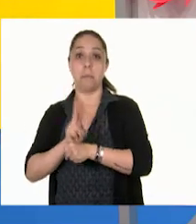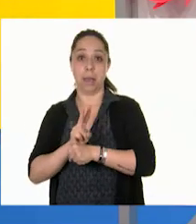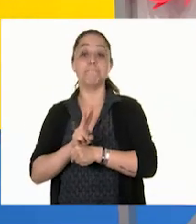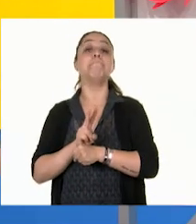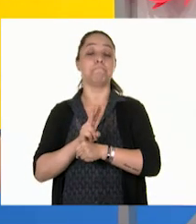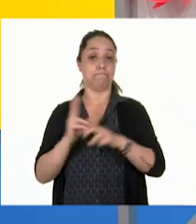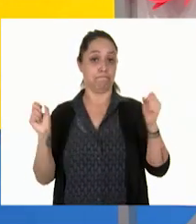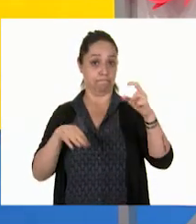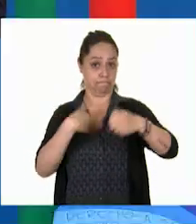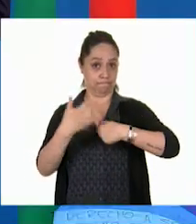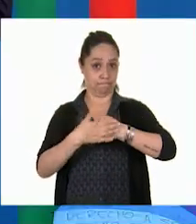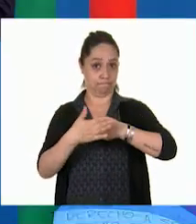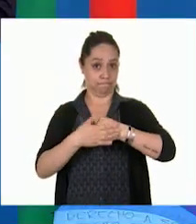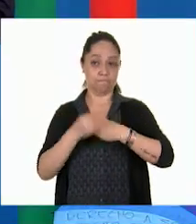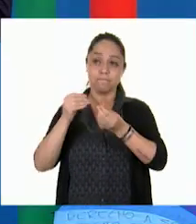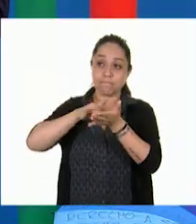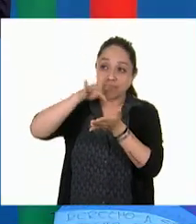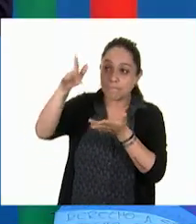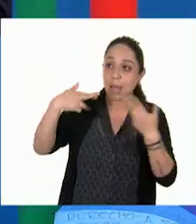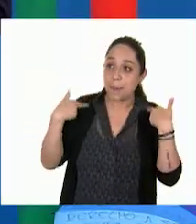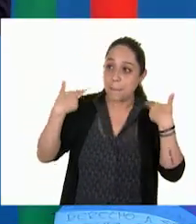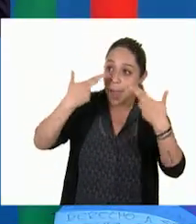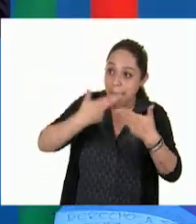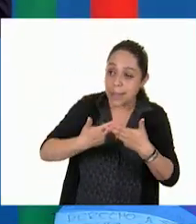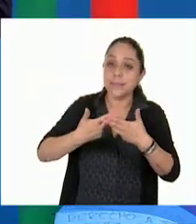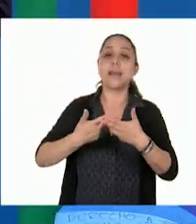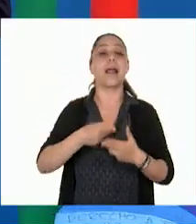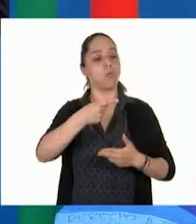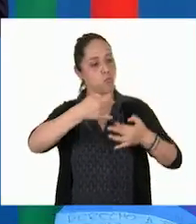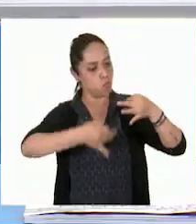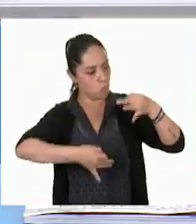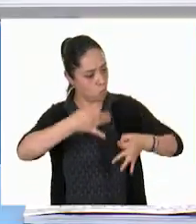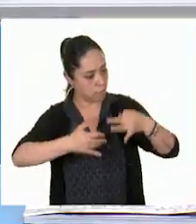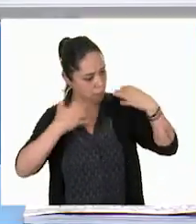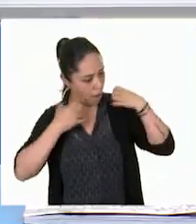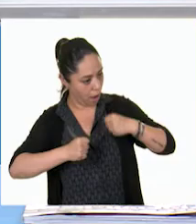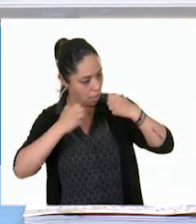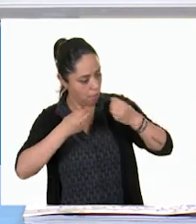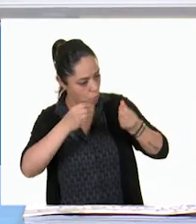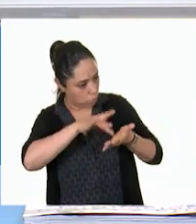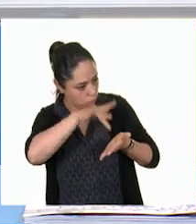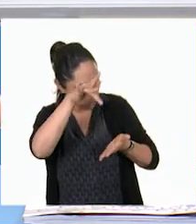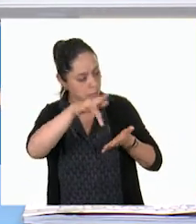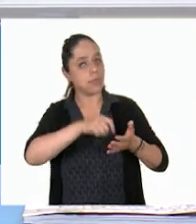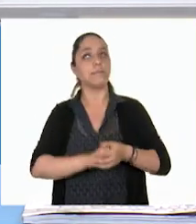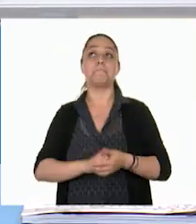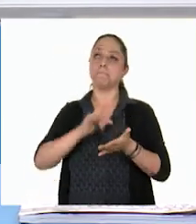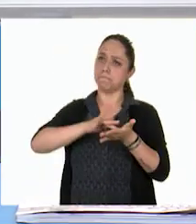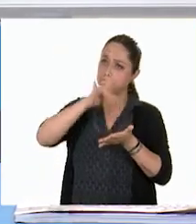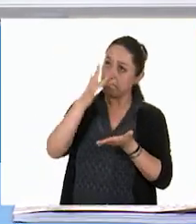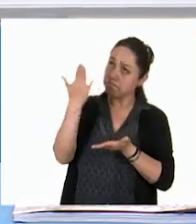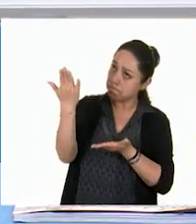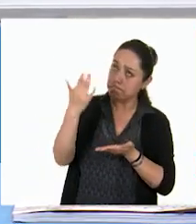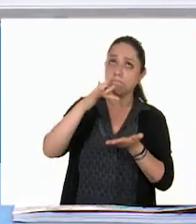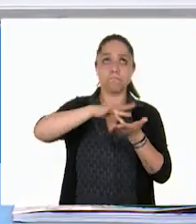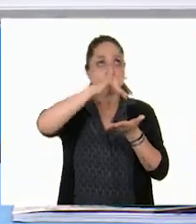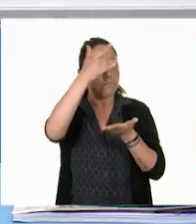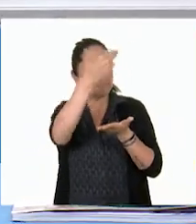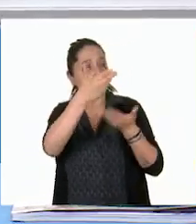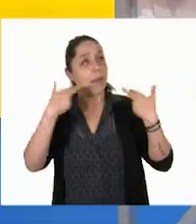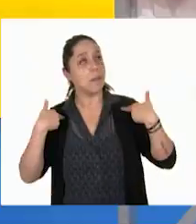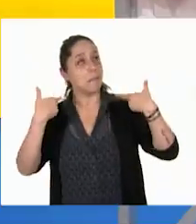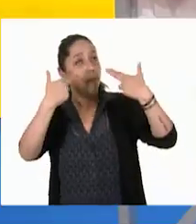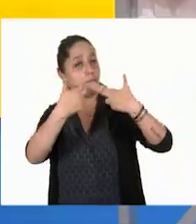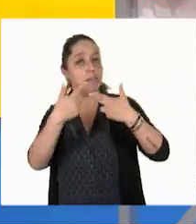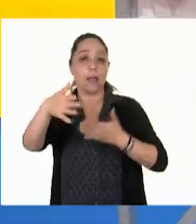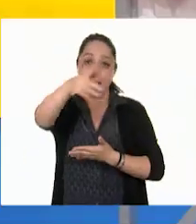pronto! Muchísimas gracias, maestra Kere. Gracias, jueza Alejandra. Muchas gracias. De nada. Muchas gracias a ti, Juan Carlos. Muchas gracias, maestra. Y